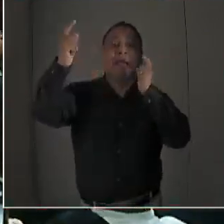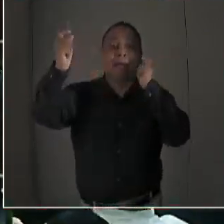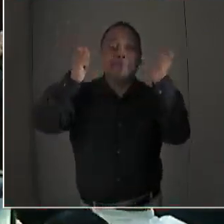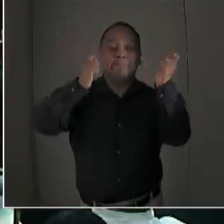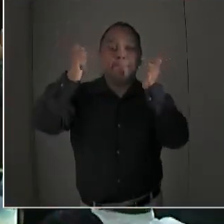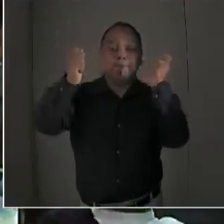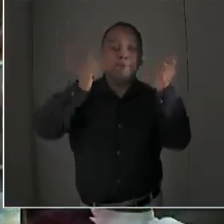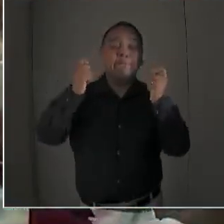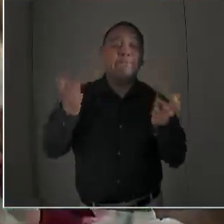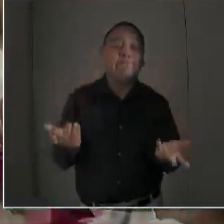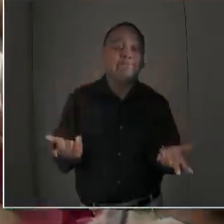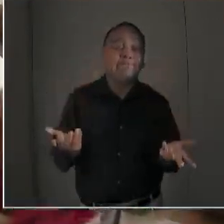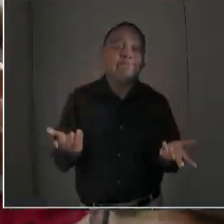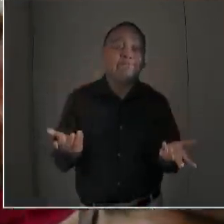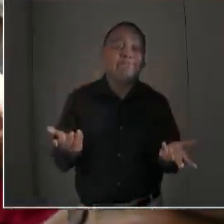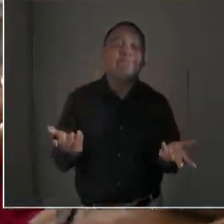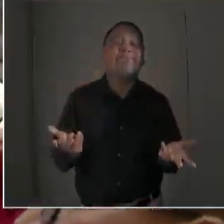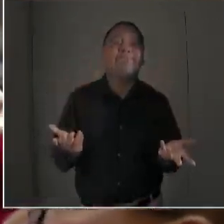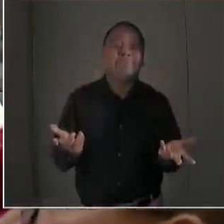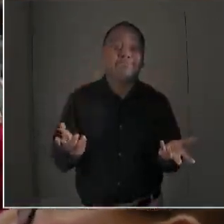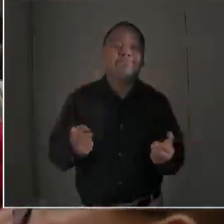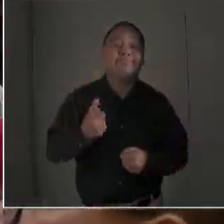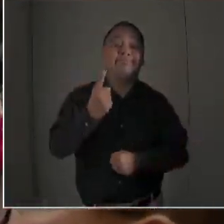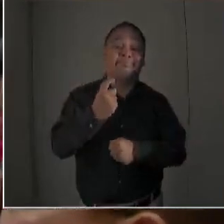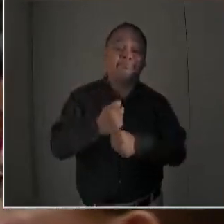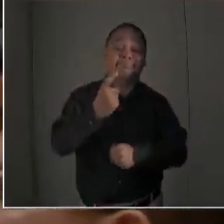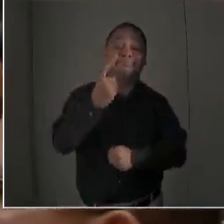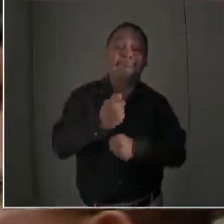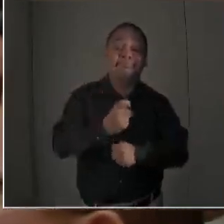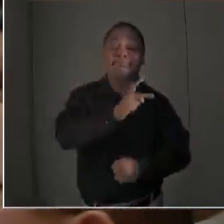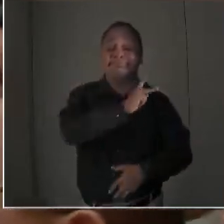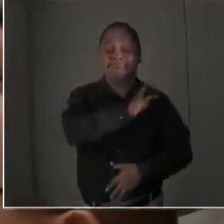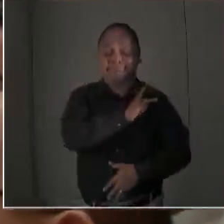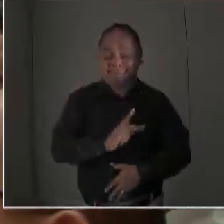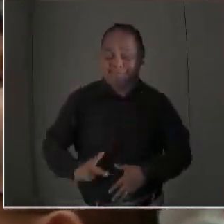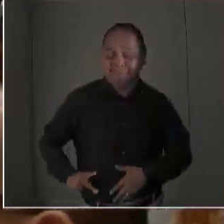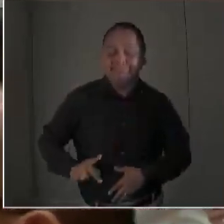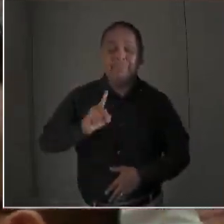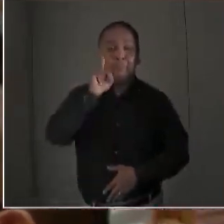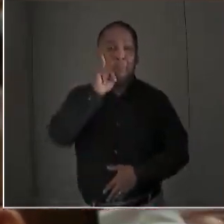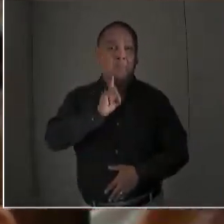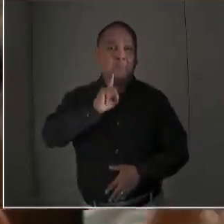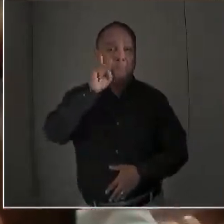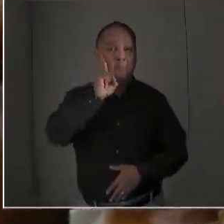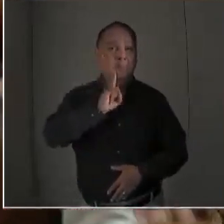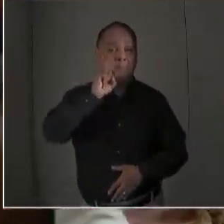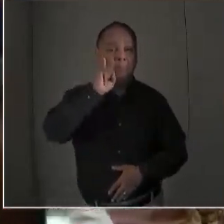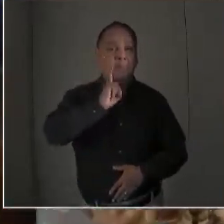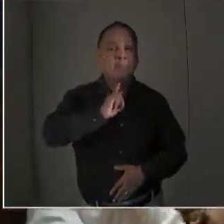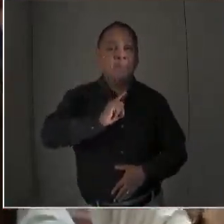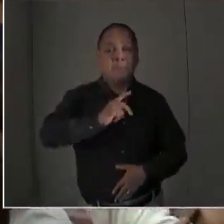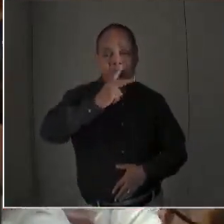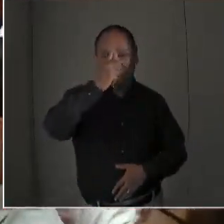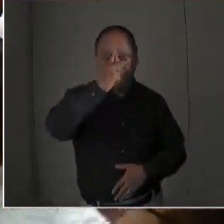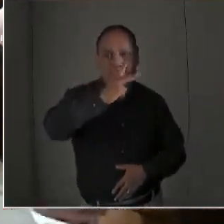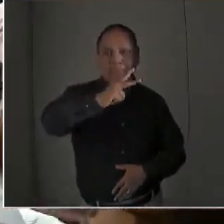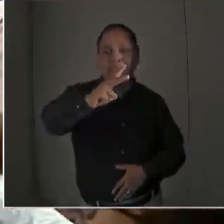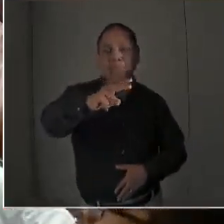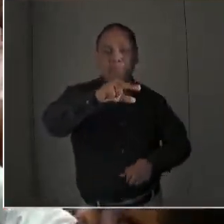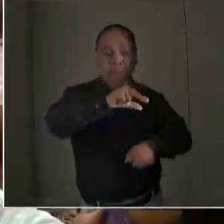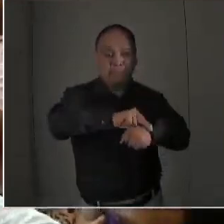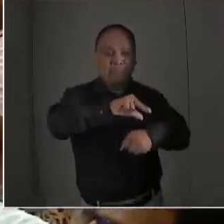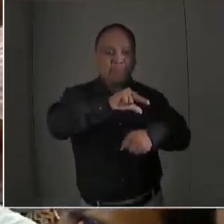ni más ni menos que de la primera presidenta de nuestra patria, la